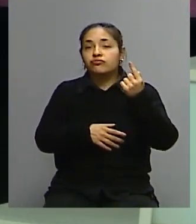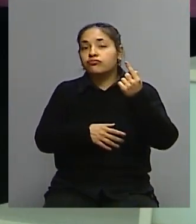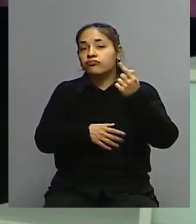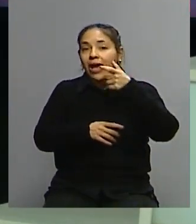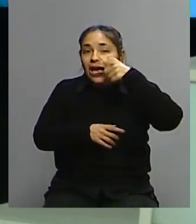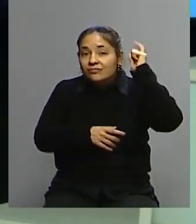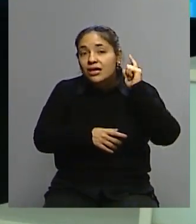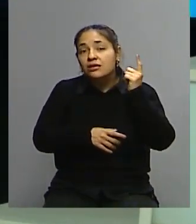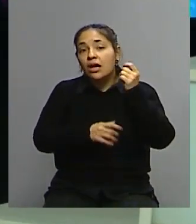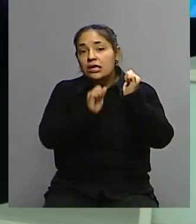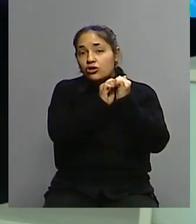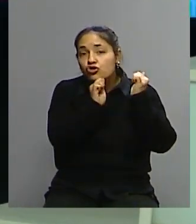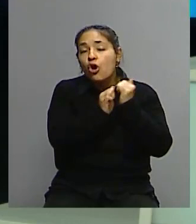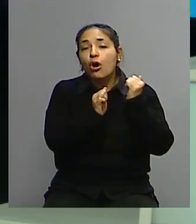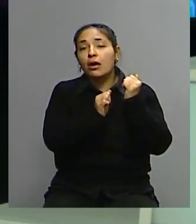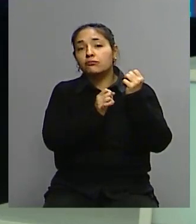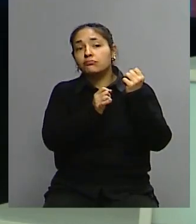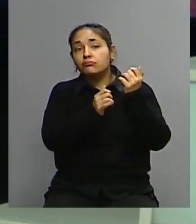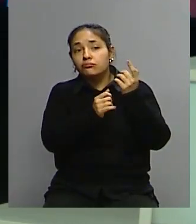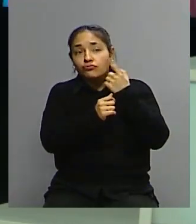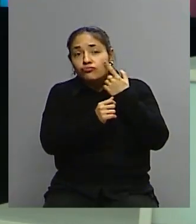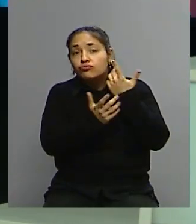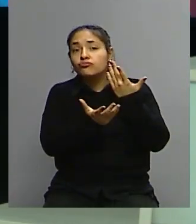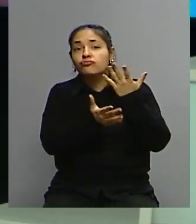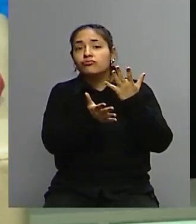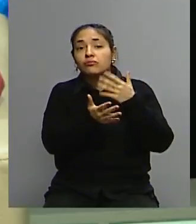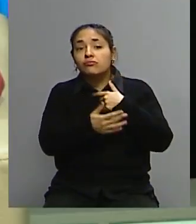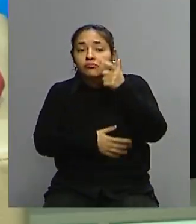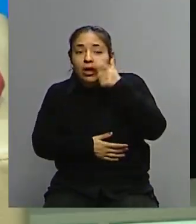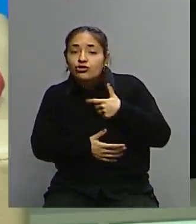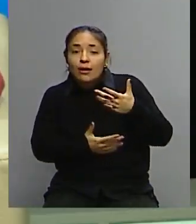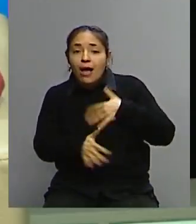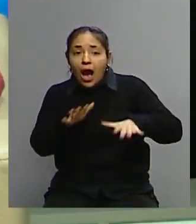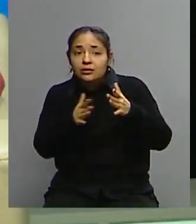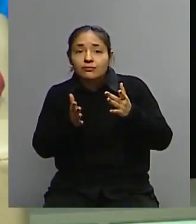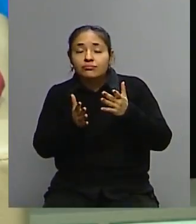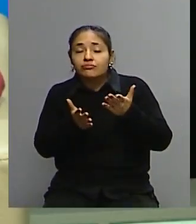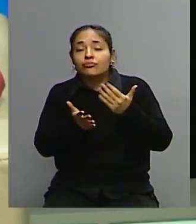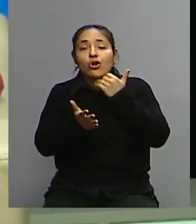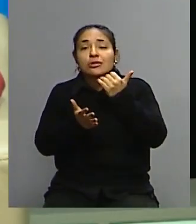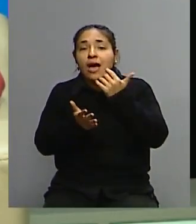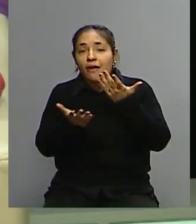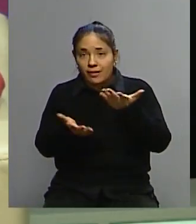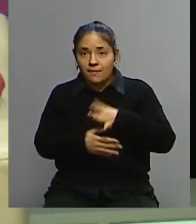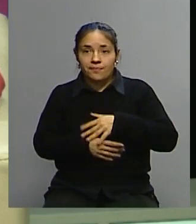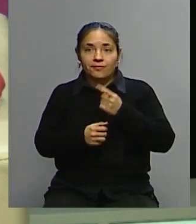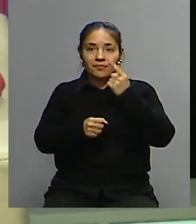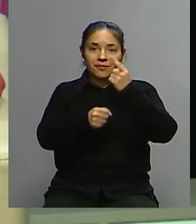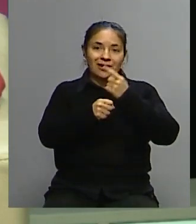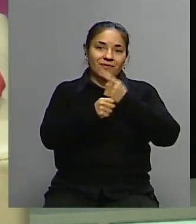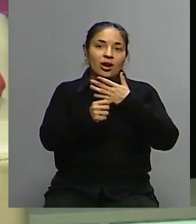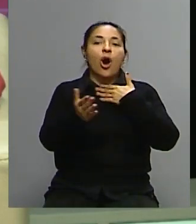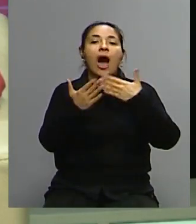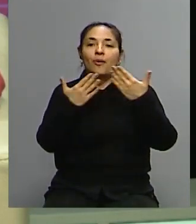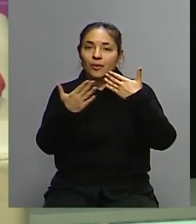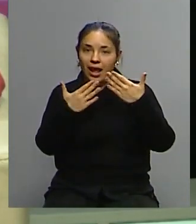a veces uno no sabe qué herramientas hay o qué se puede hacer. Bueno, el primer paso me parece que es poder hablarlo, ya es algo